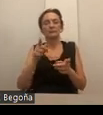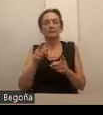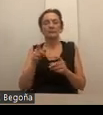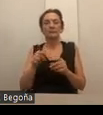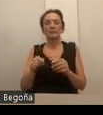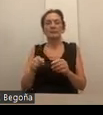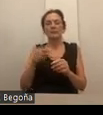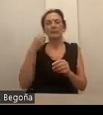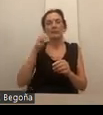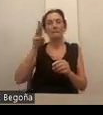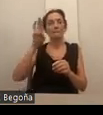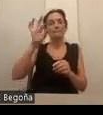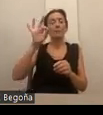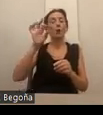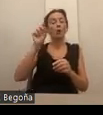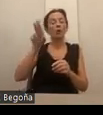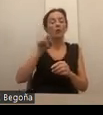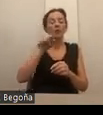sería una ayuda